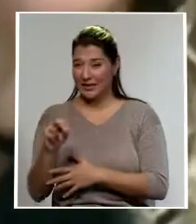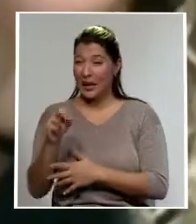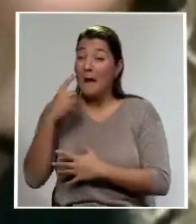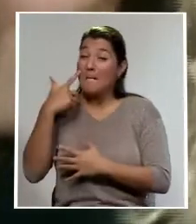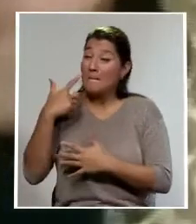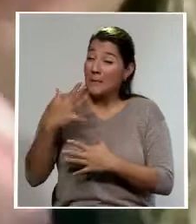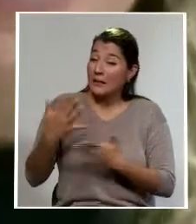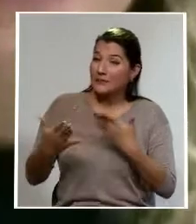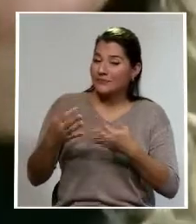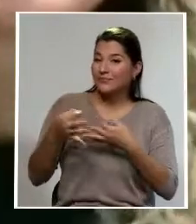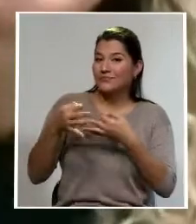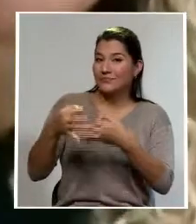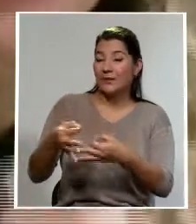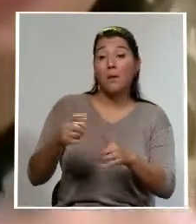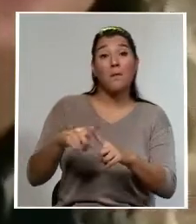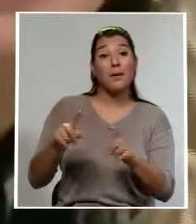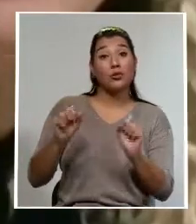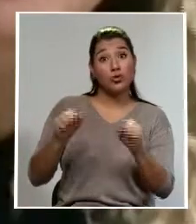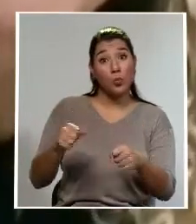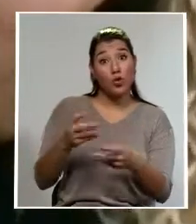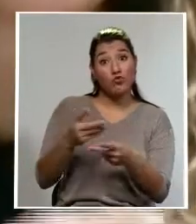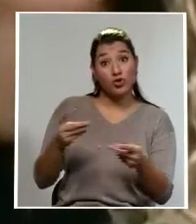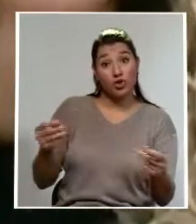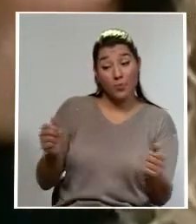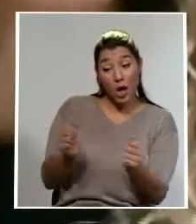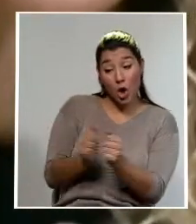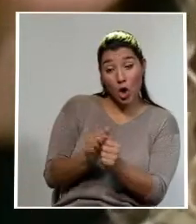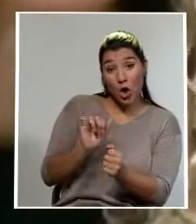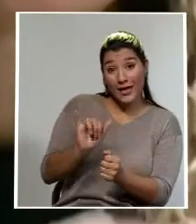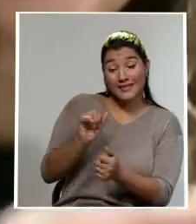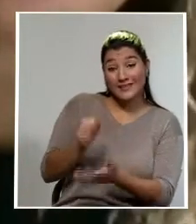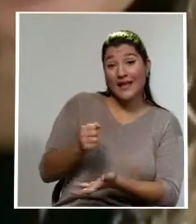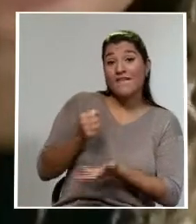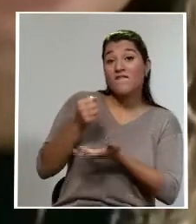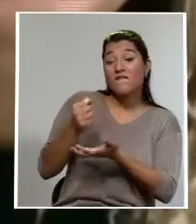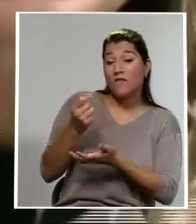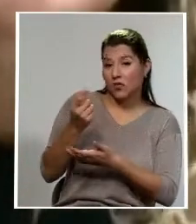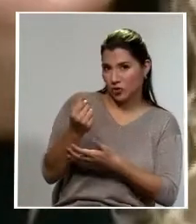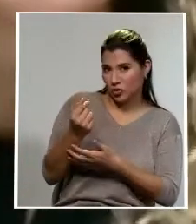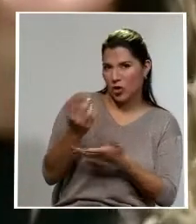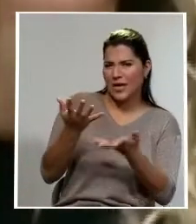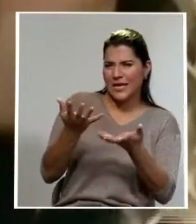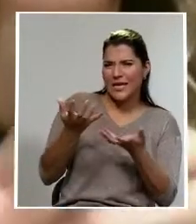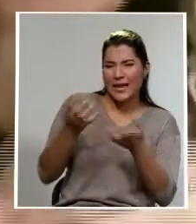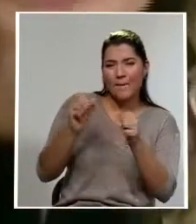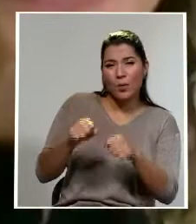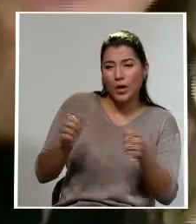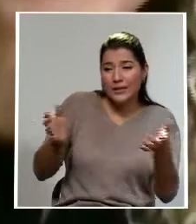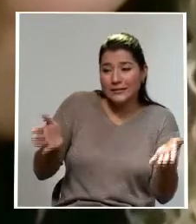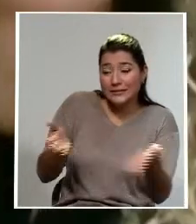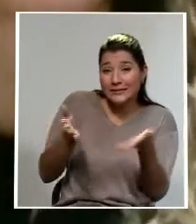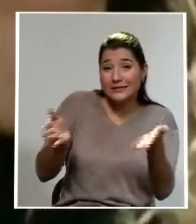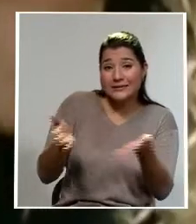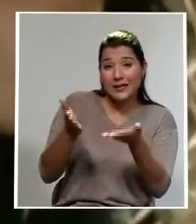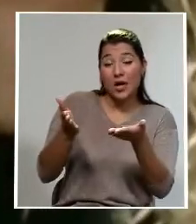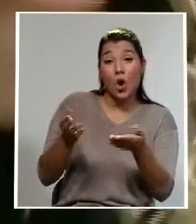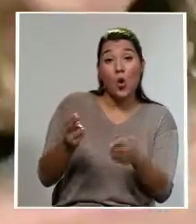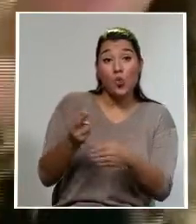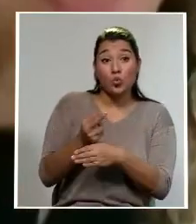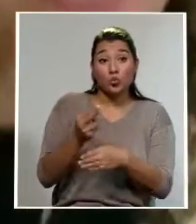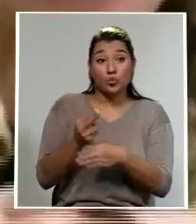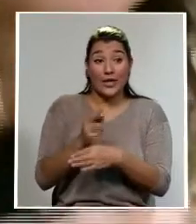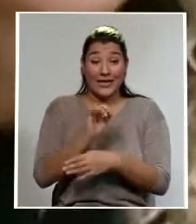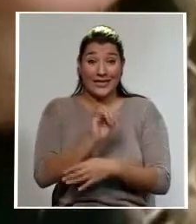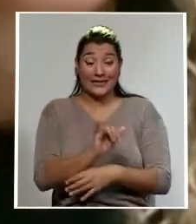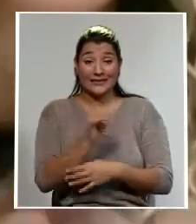puede desarrollar con este financiamiento. Es un instrumento, lo que busca es la promoción y el incentivo de usar estos recursos que ya de